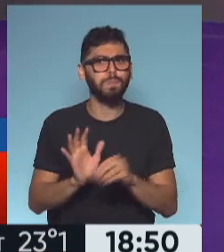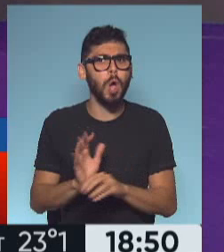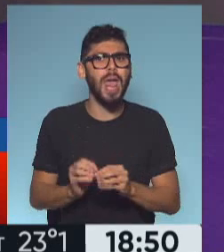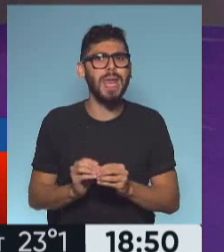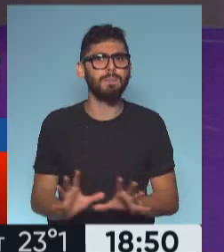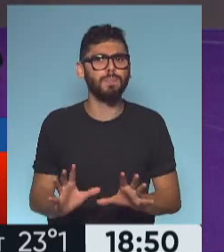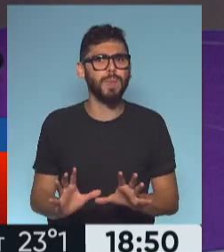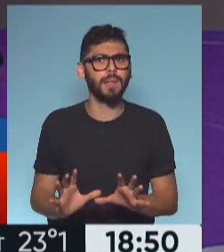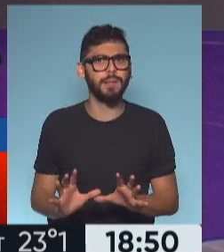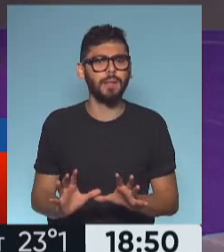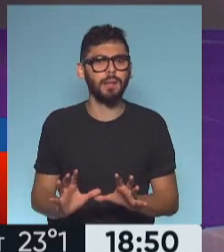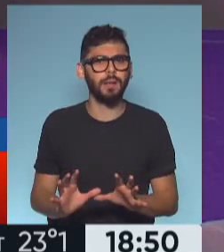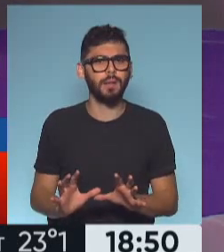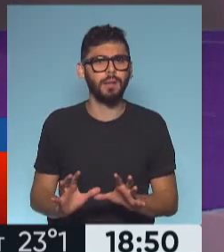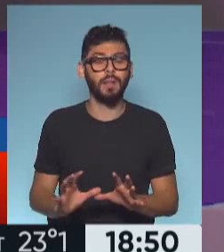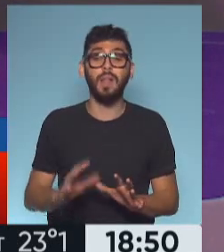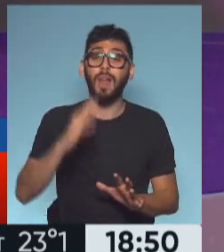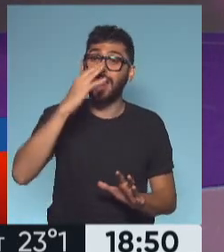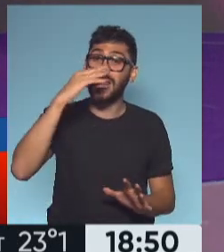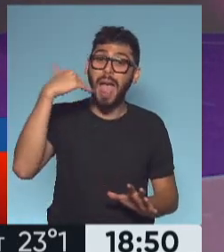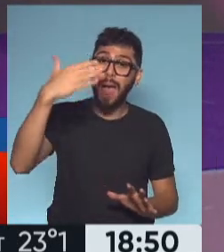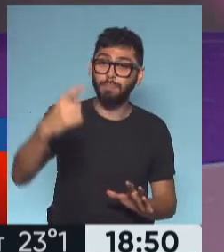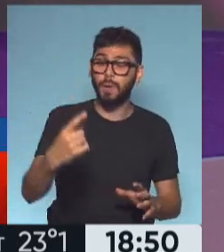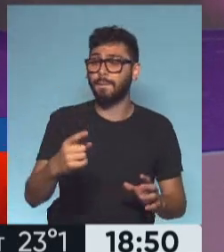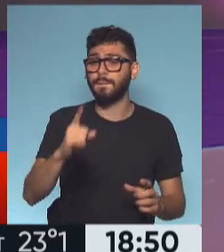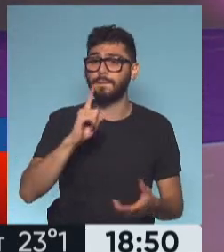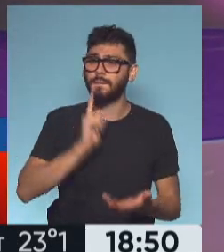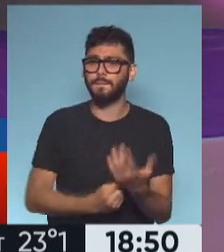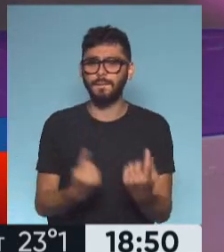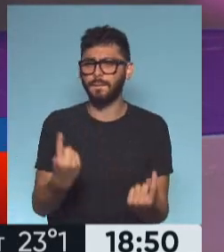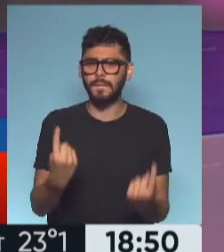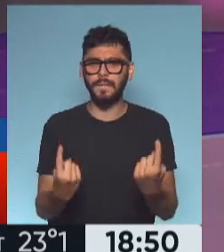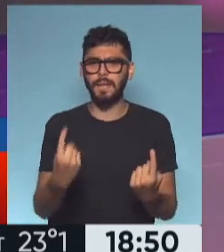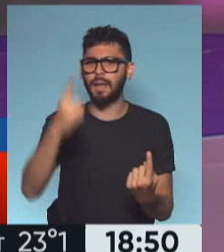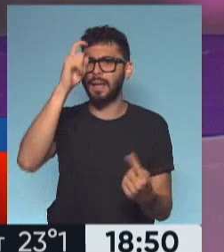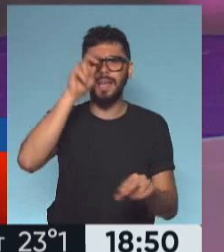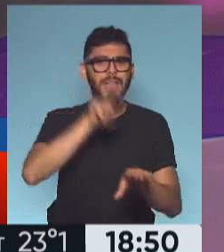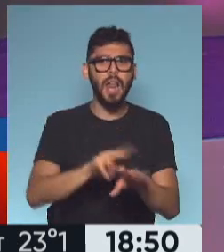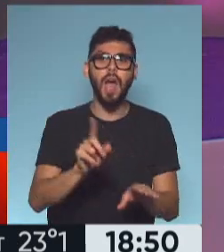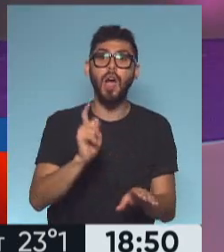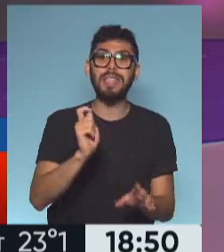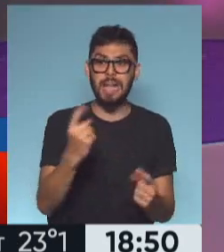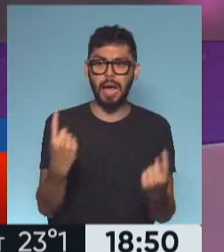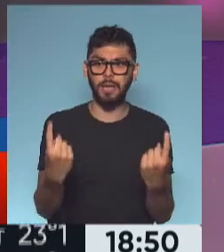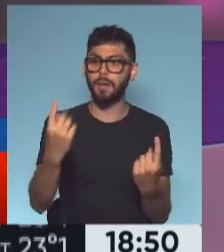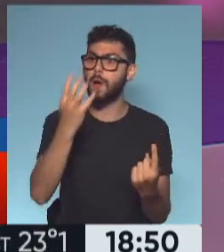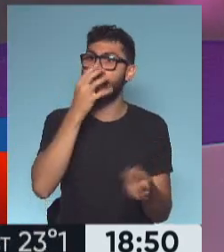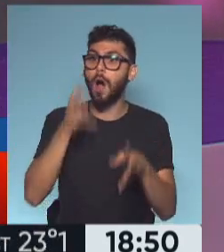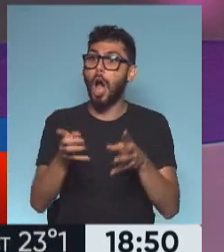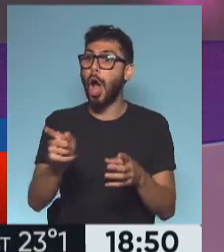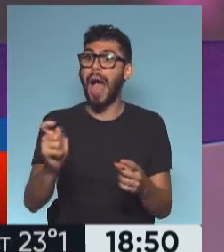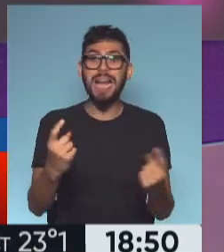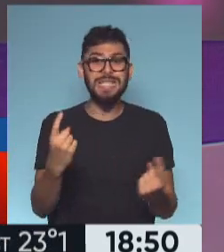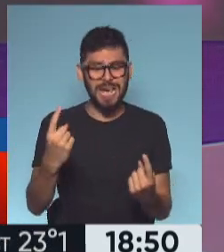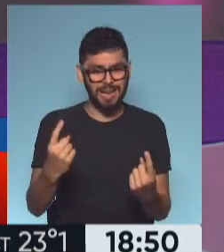termina decidiendo a qué paciente va a internar y a qué paciente va a respirar y a qué paciente le va a dar oxígeno. Suena